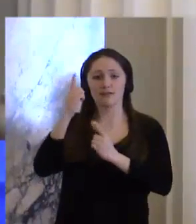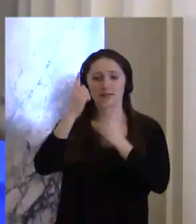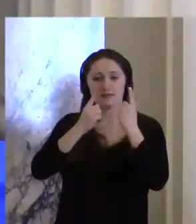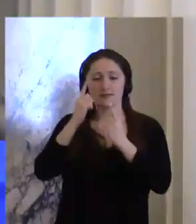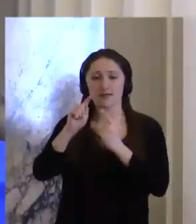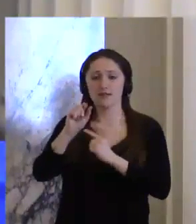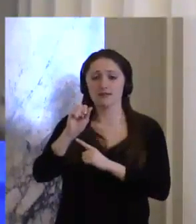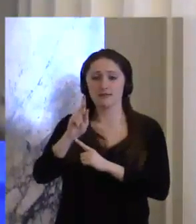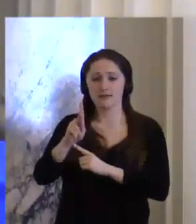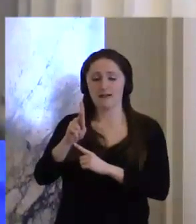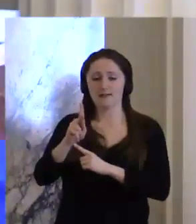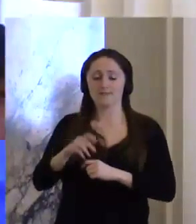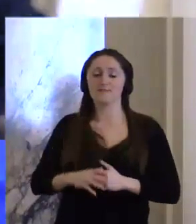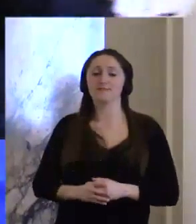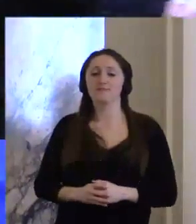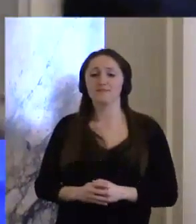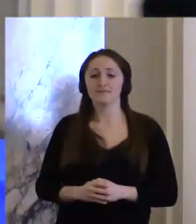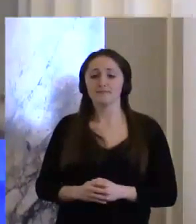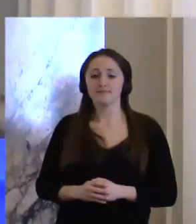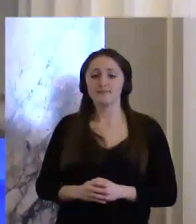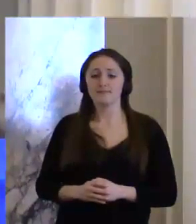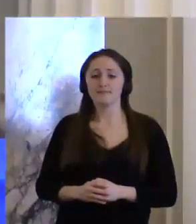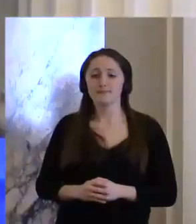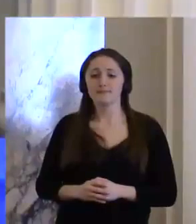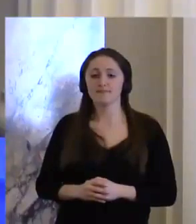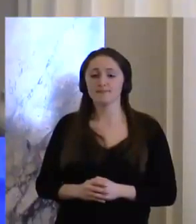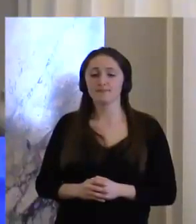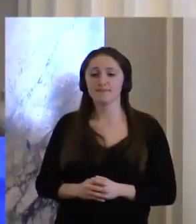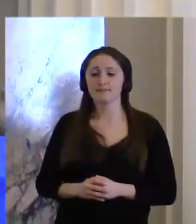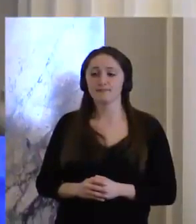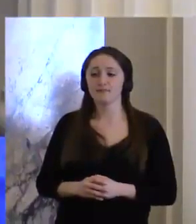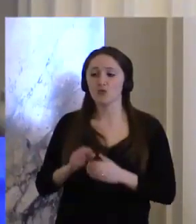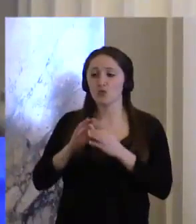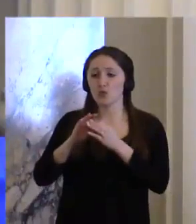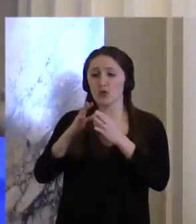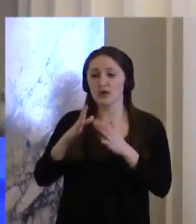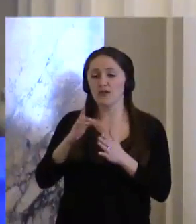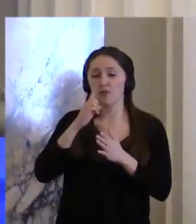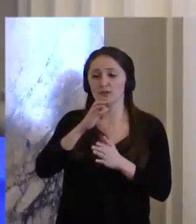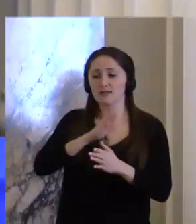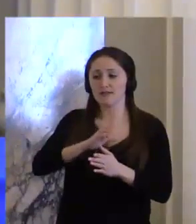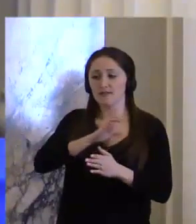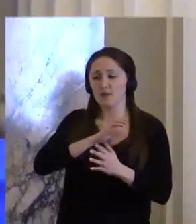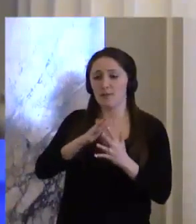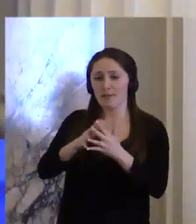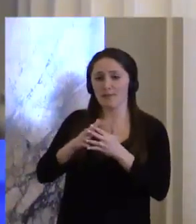Coordinadora Andina Foro Ciudadano de las Américas, Perú.